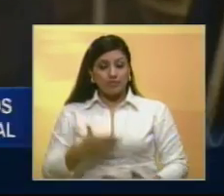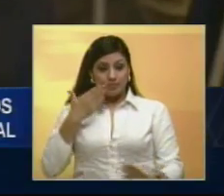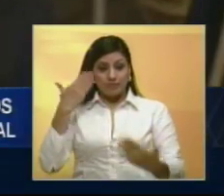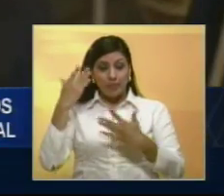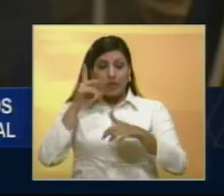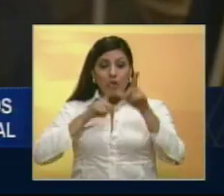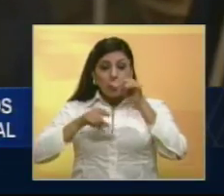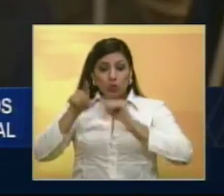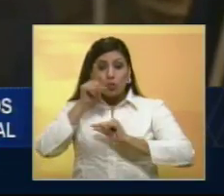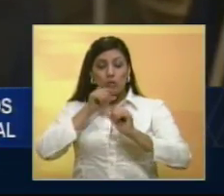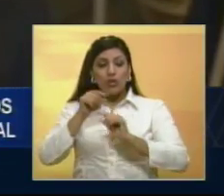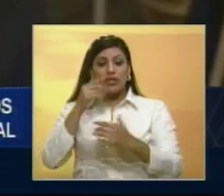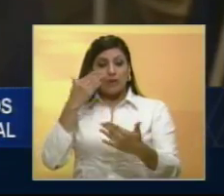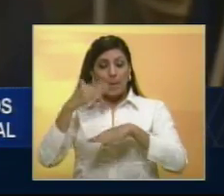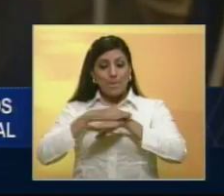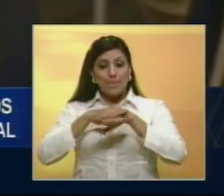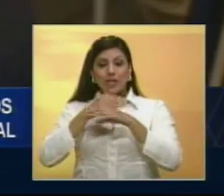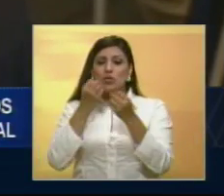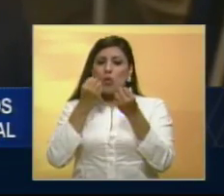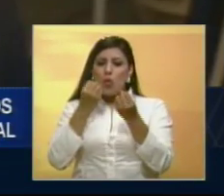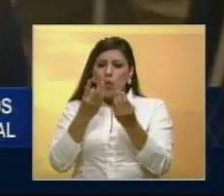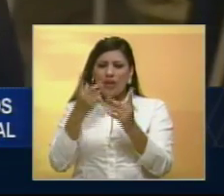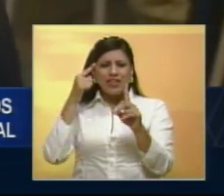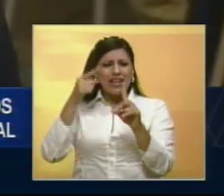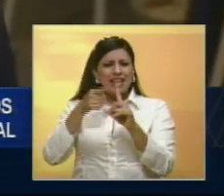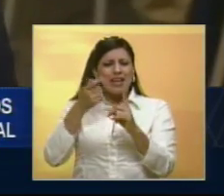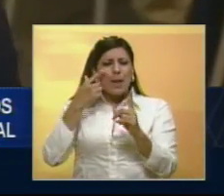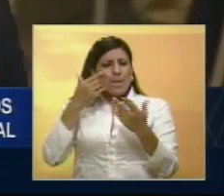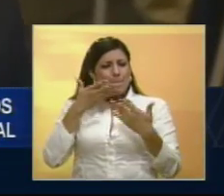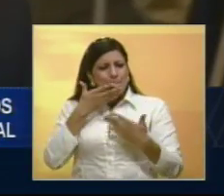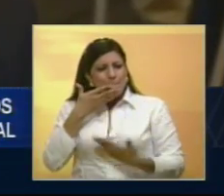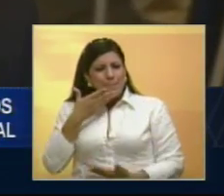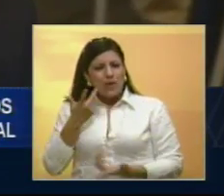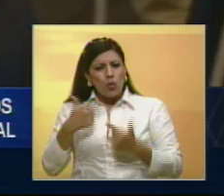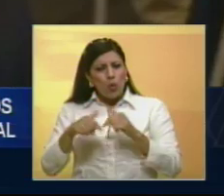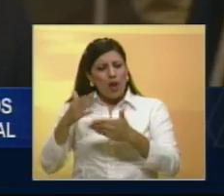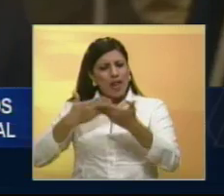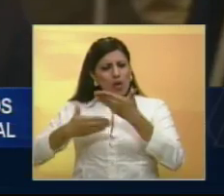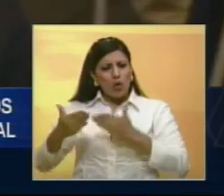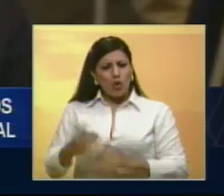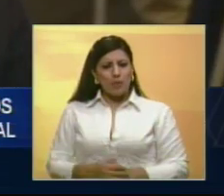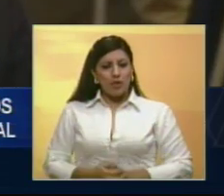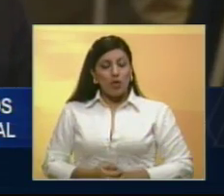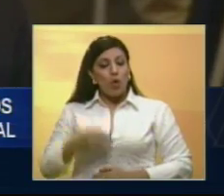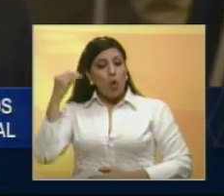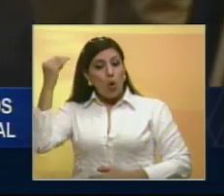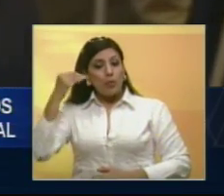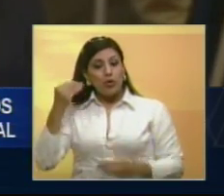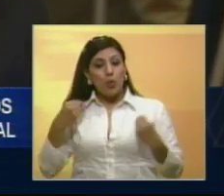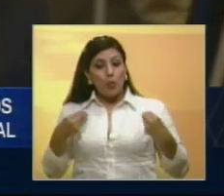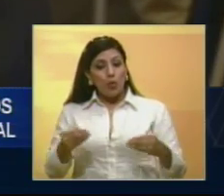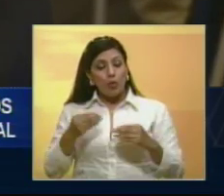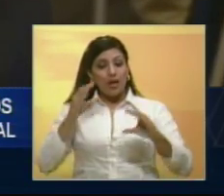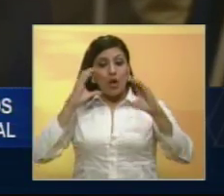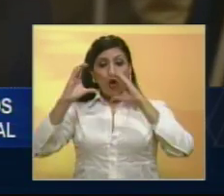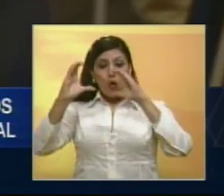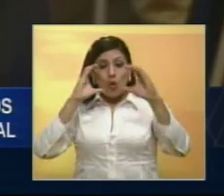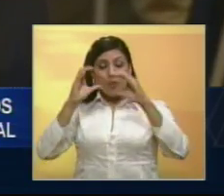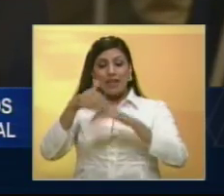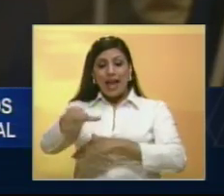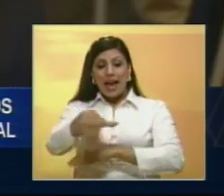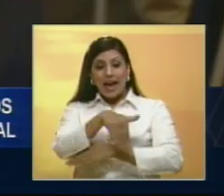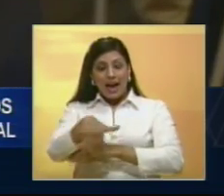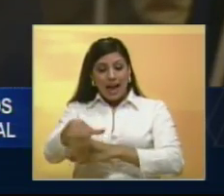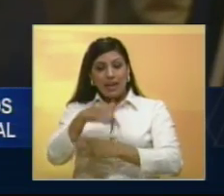de su cuenta en Twitter, el ministro señaló que la intención es enfocarse en el área económica, la opinión pública, la comunicación de calle y